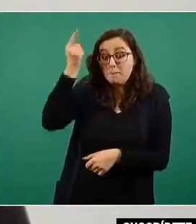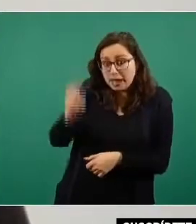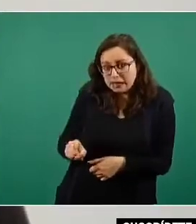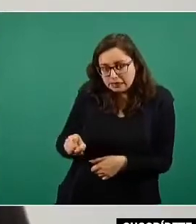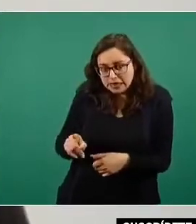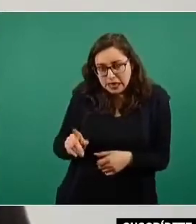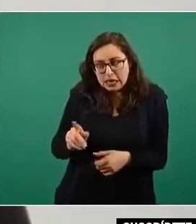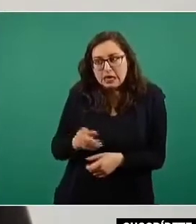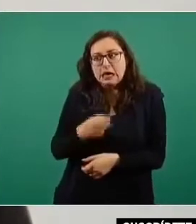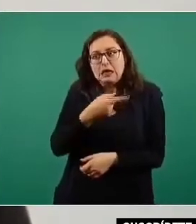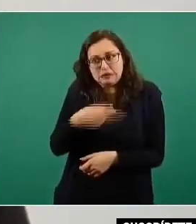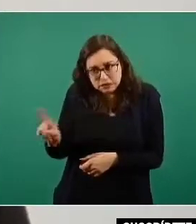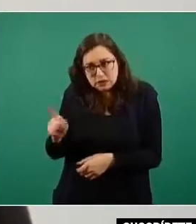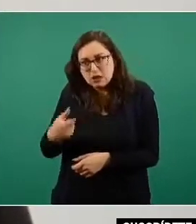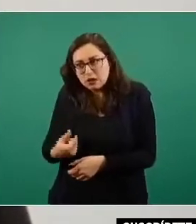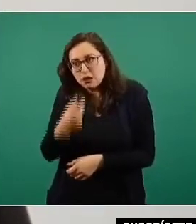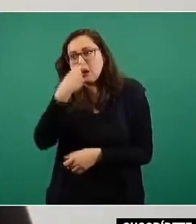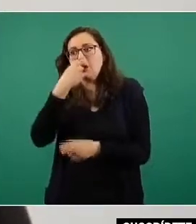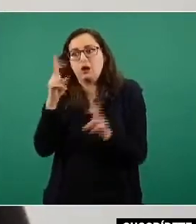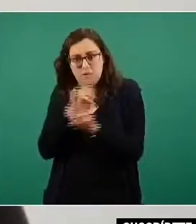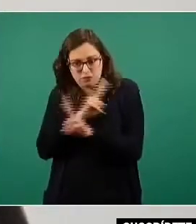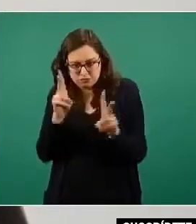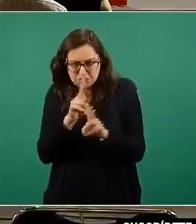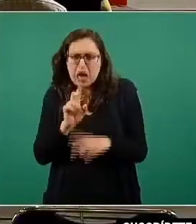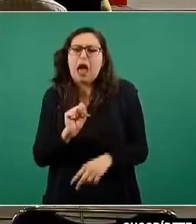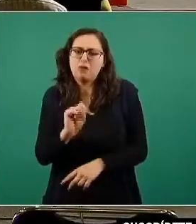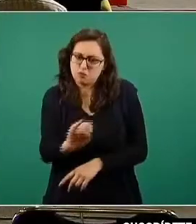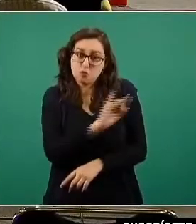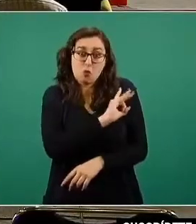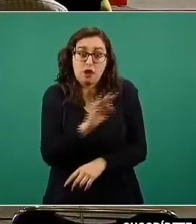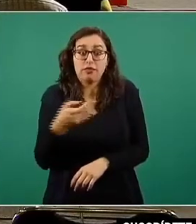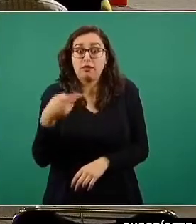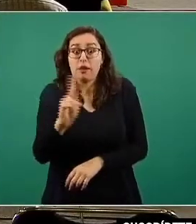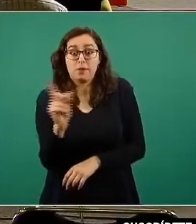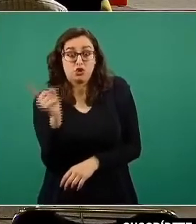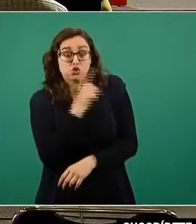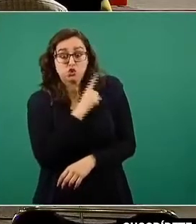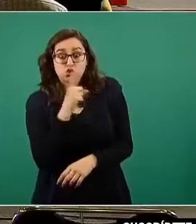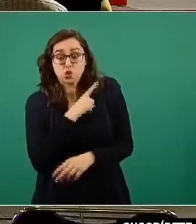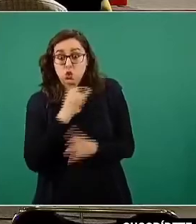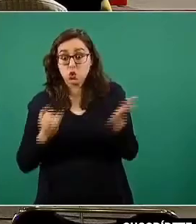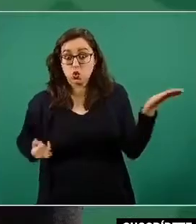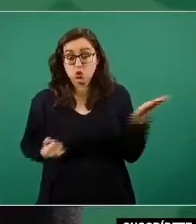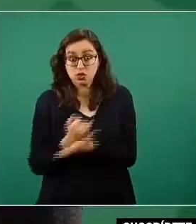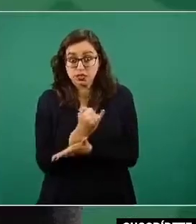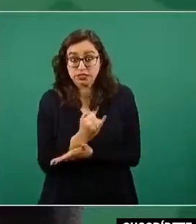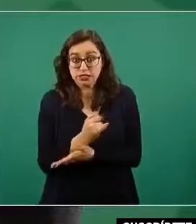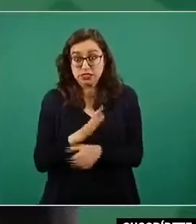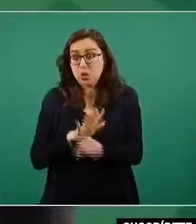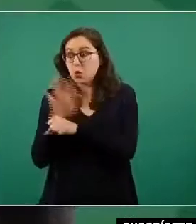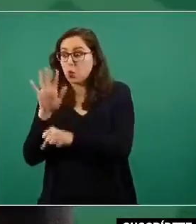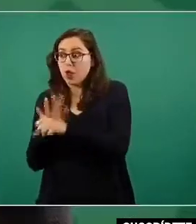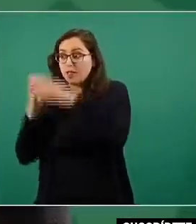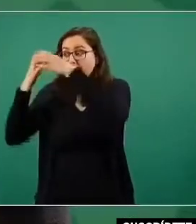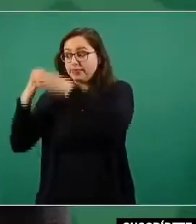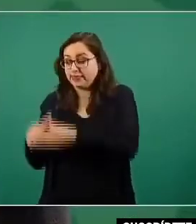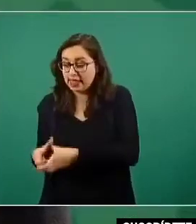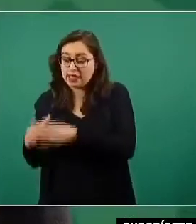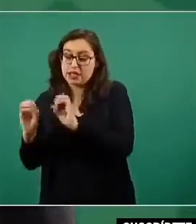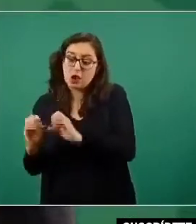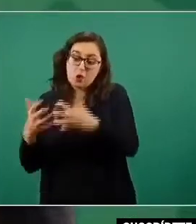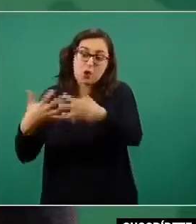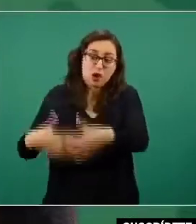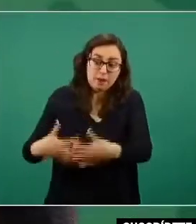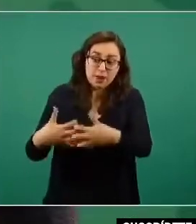de la salud, que no solamente lo indica y que por lo tanto define o decide cuál de los dos o qué otro tipo